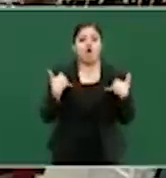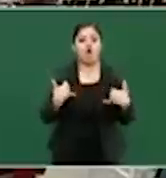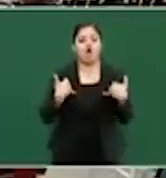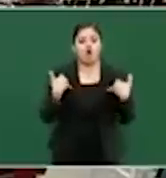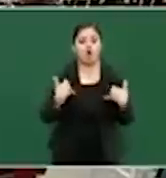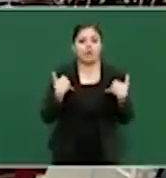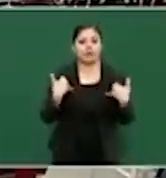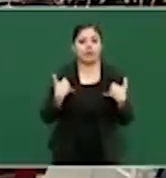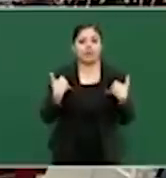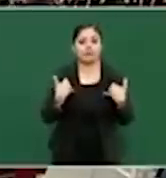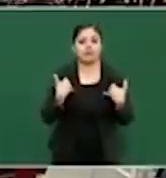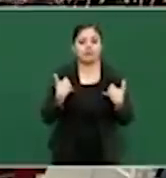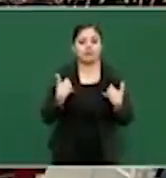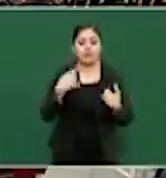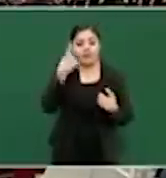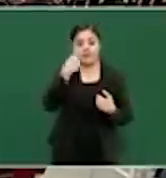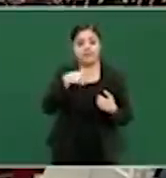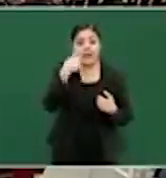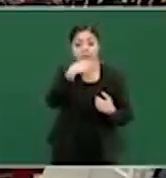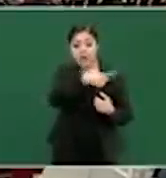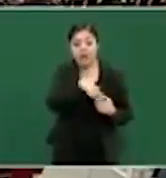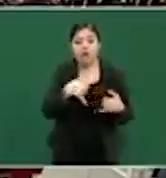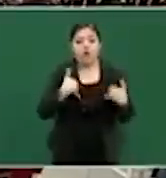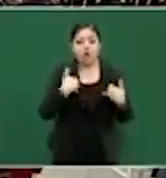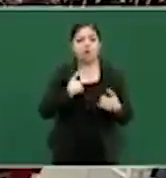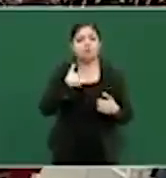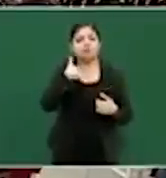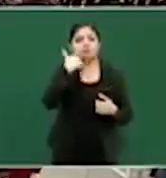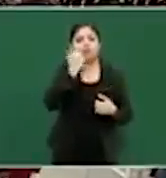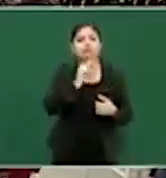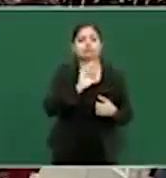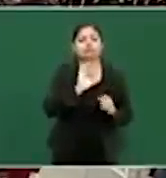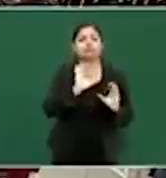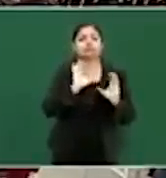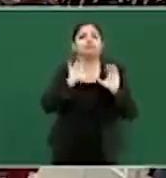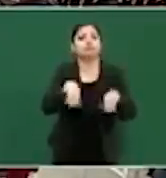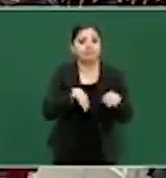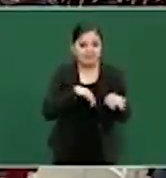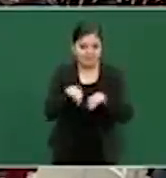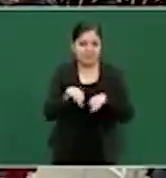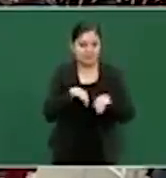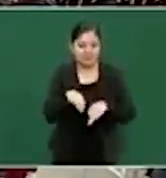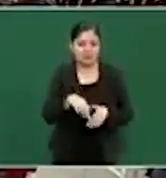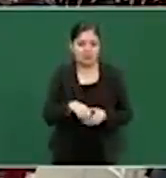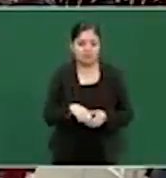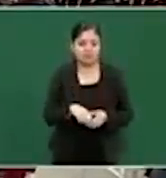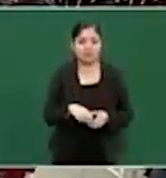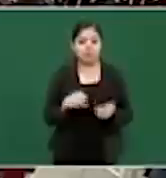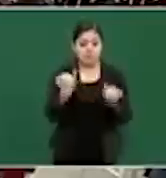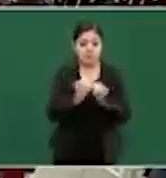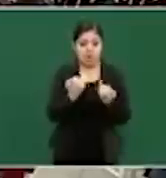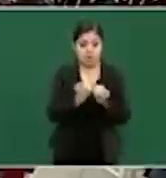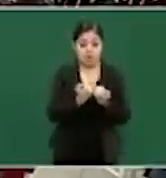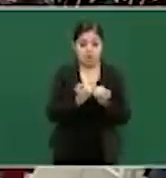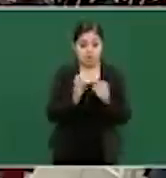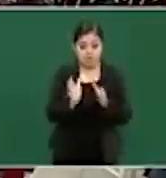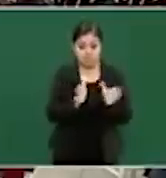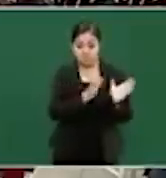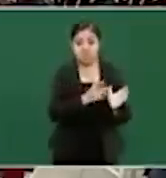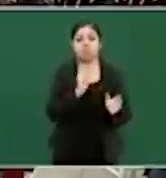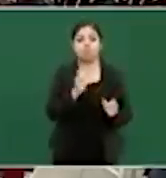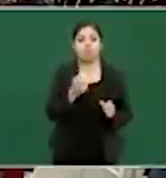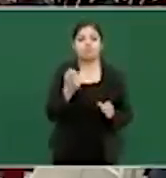de encontrar un trabajo, también se va a llevar a cabo una exposición estática